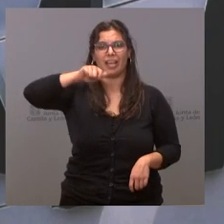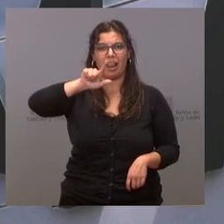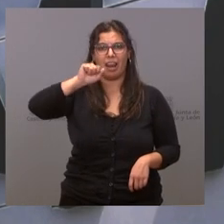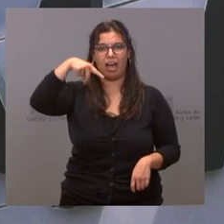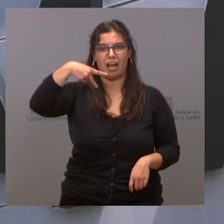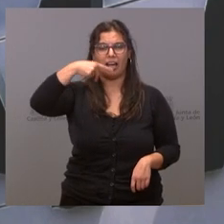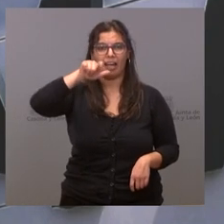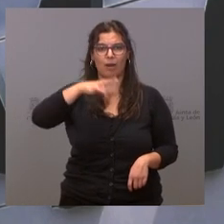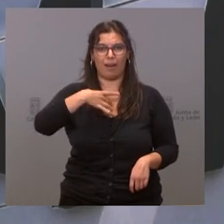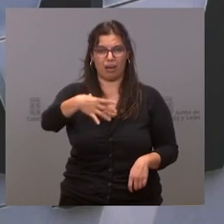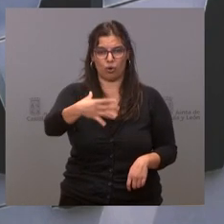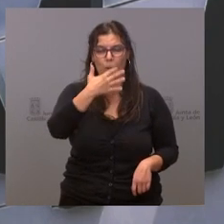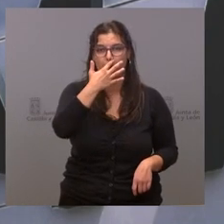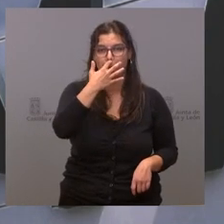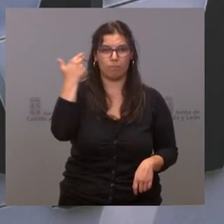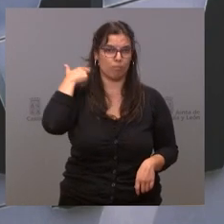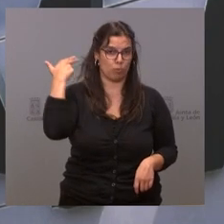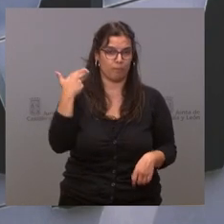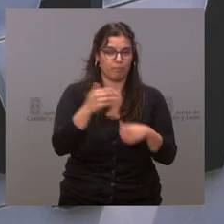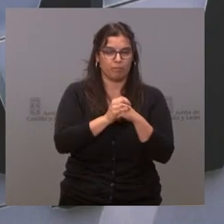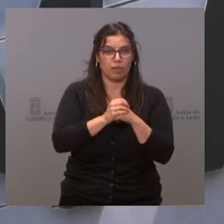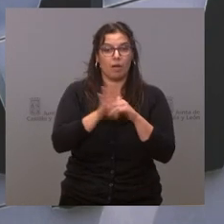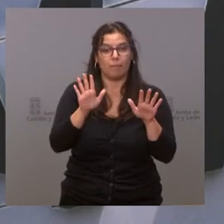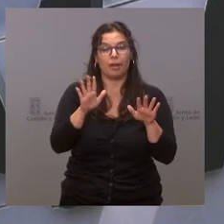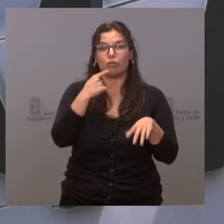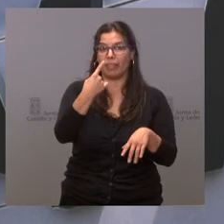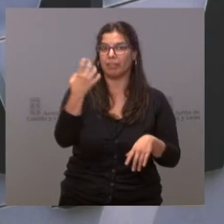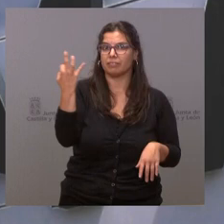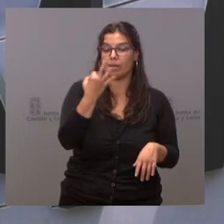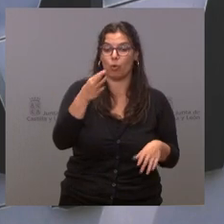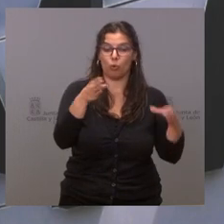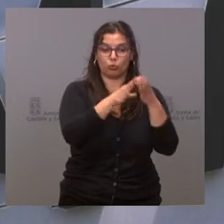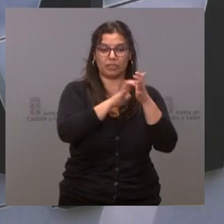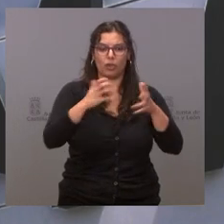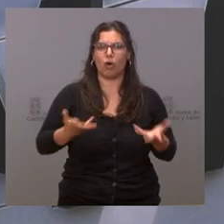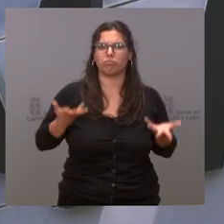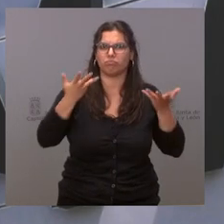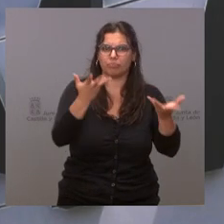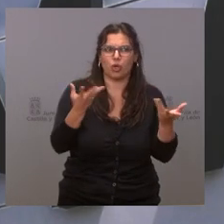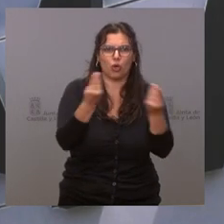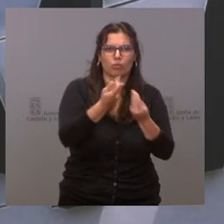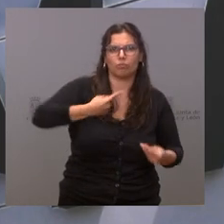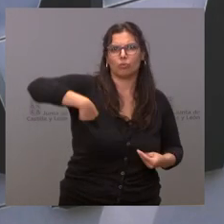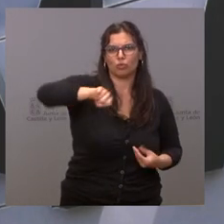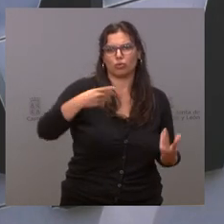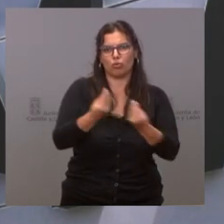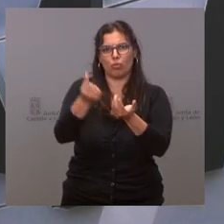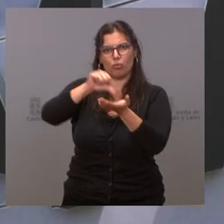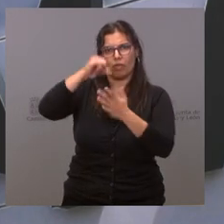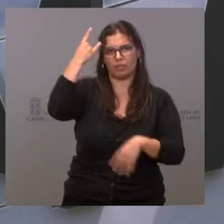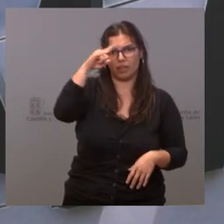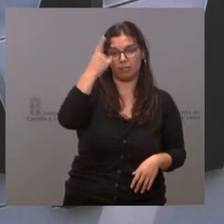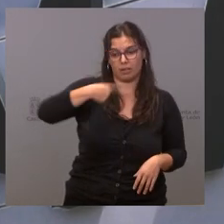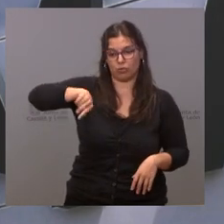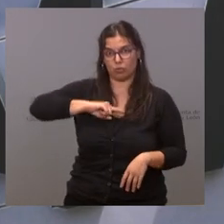la junta de castilla y león está a vuestro lado al lado de la ciudad de salamanca la junta de castilla y león está al